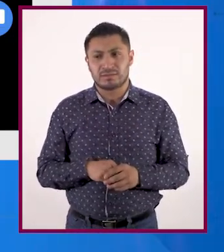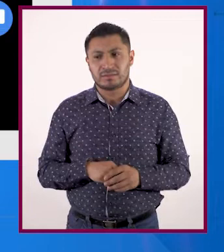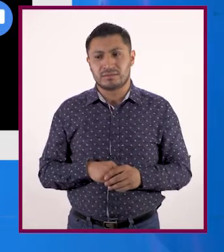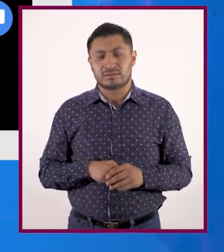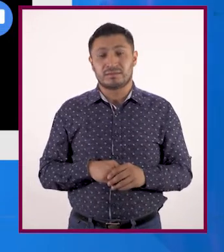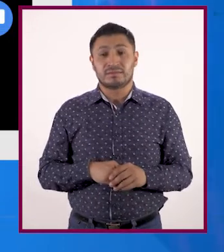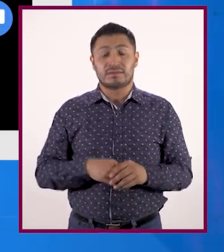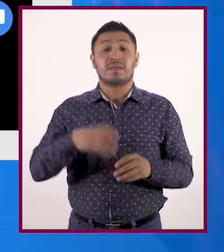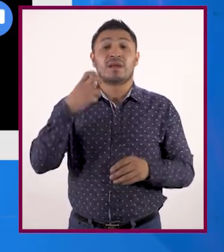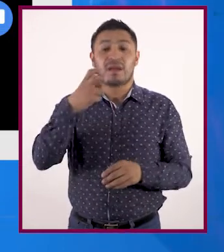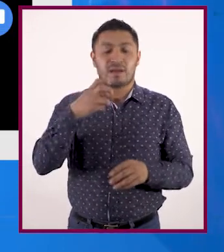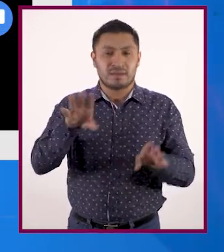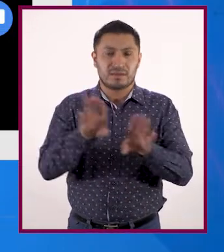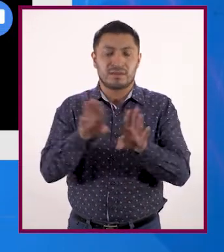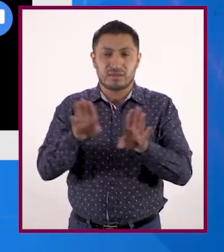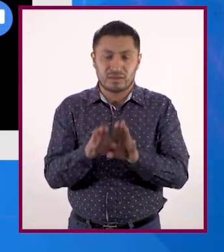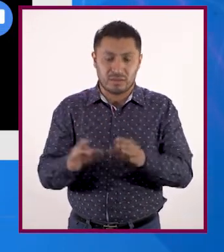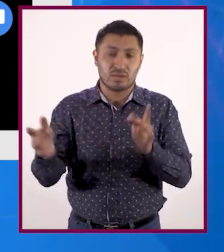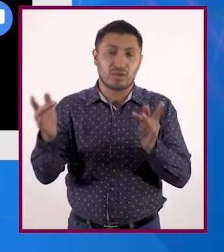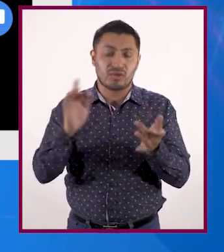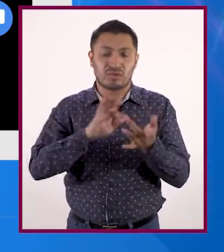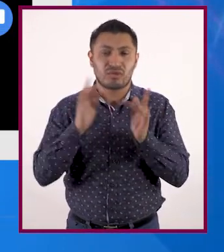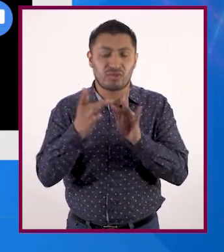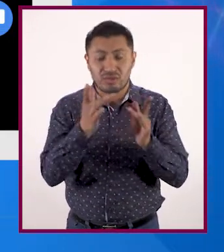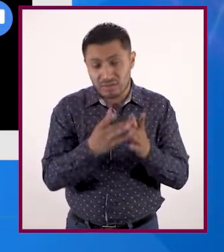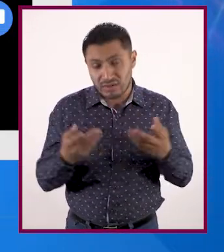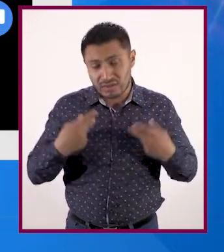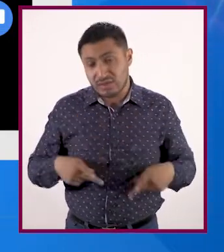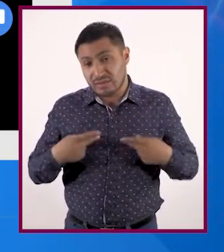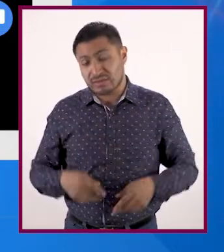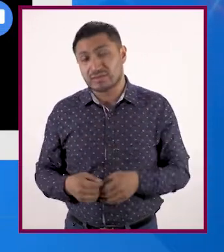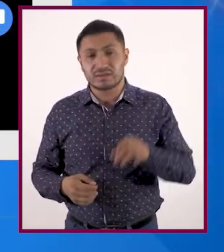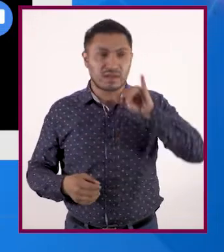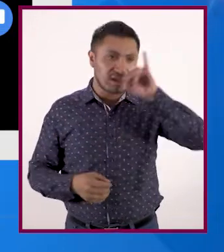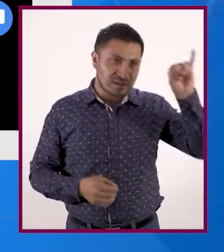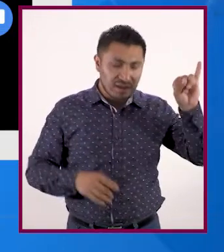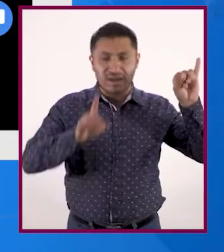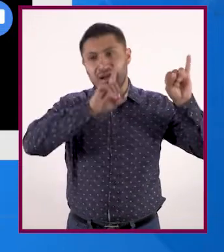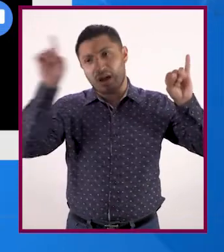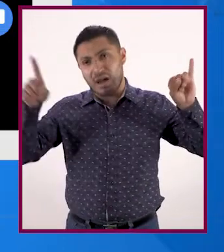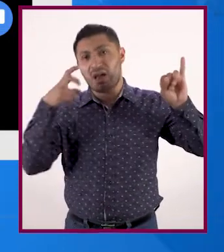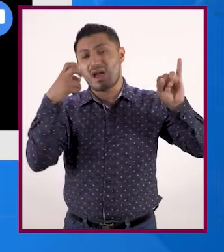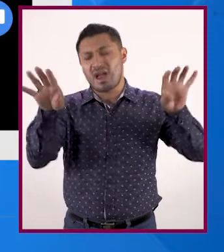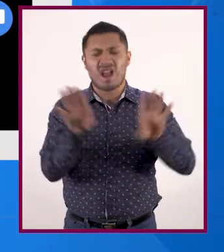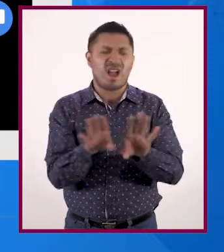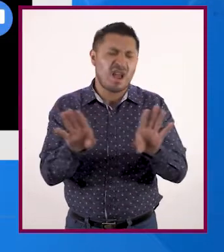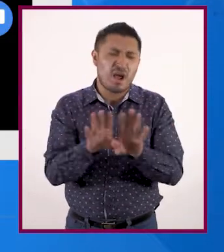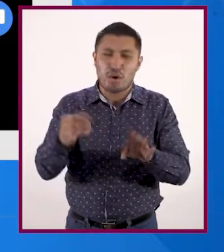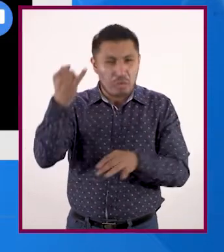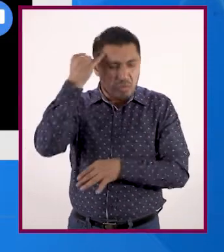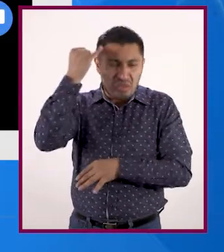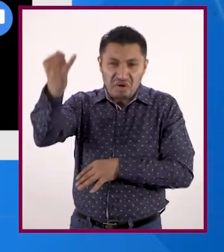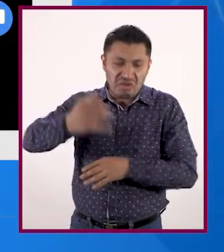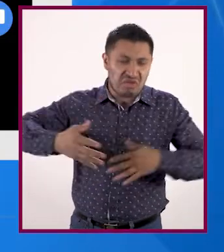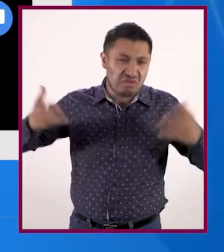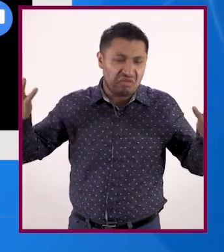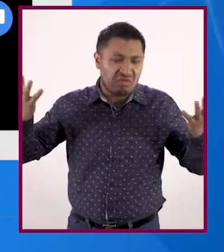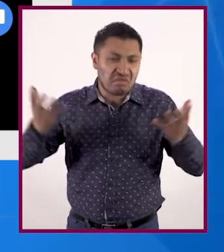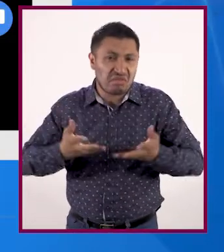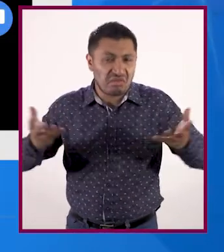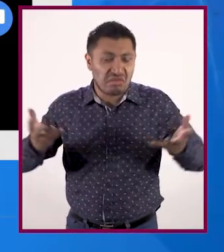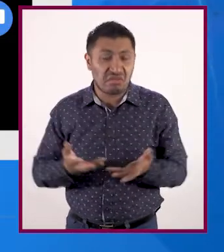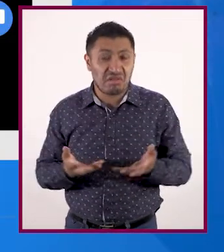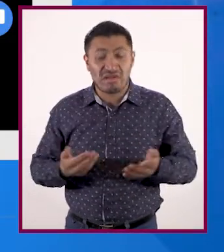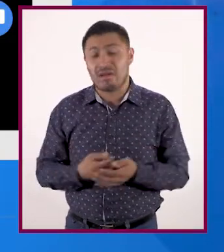los individuos ser de derecha y ser de izquierda precisamente es un connotación que fue creada precisamente